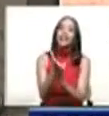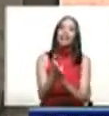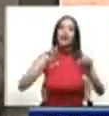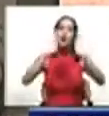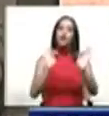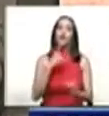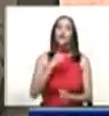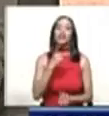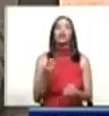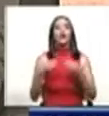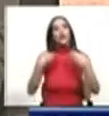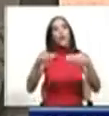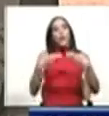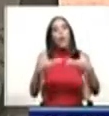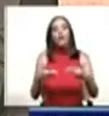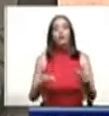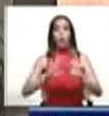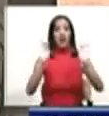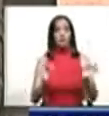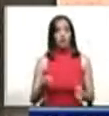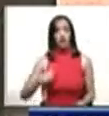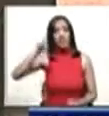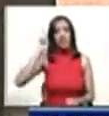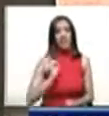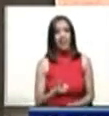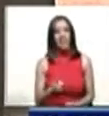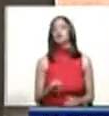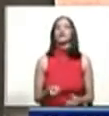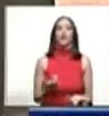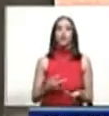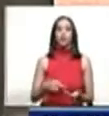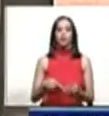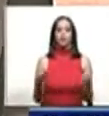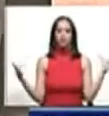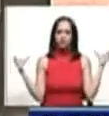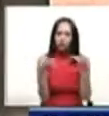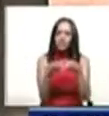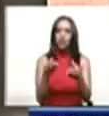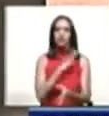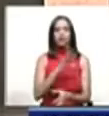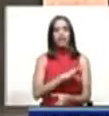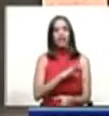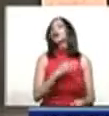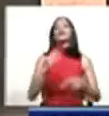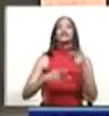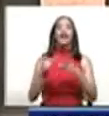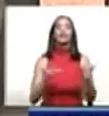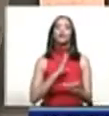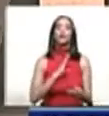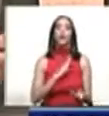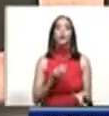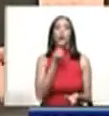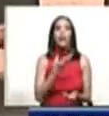de lo público, con el modelo de lo que debería concebirse una sociedad que obviamente genere sus bienes y servicios, pero que